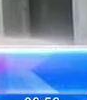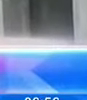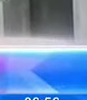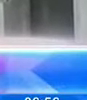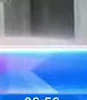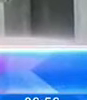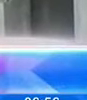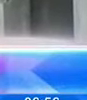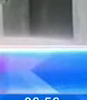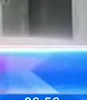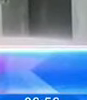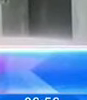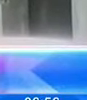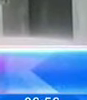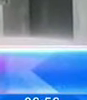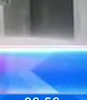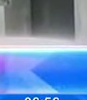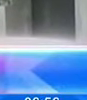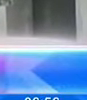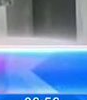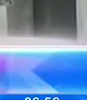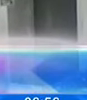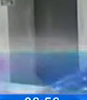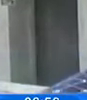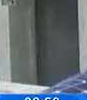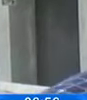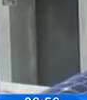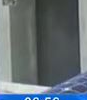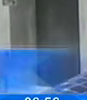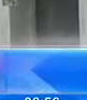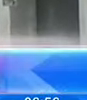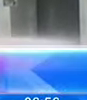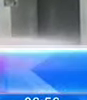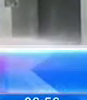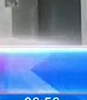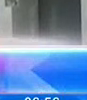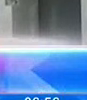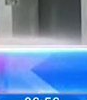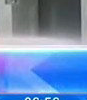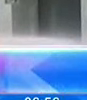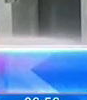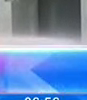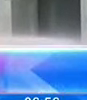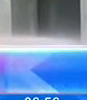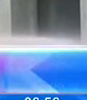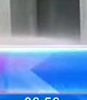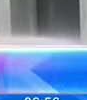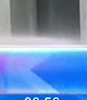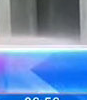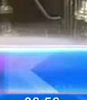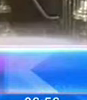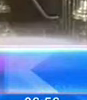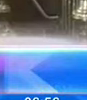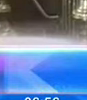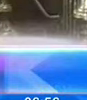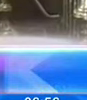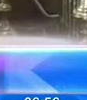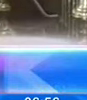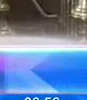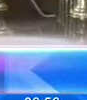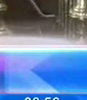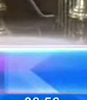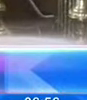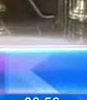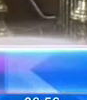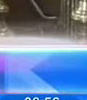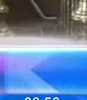carro llevaban cartones de licores, esos de whisky, eso sí. Sí, nosotros sí vimos. En la parroquia La